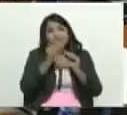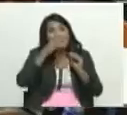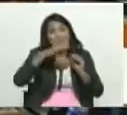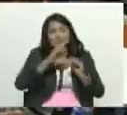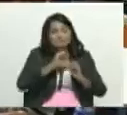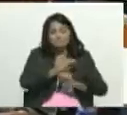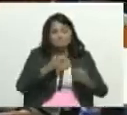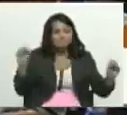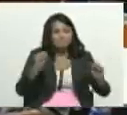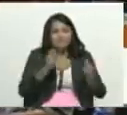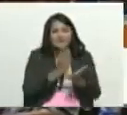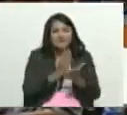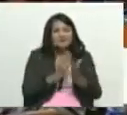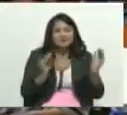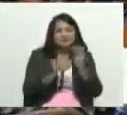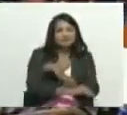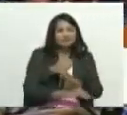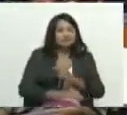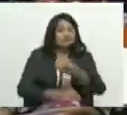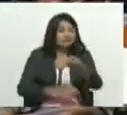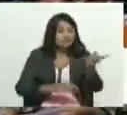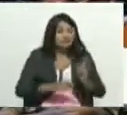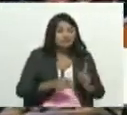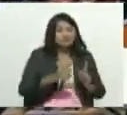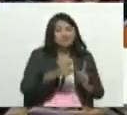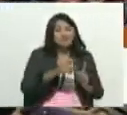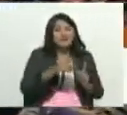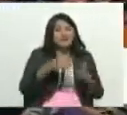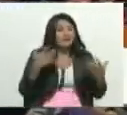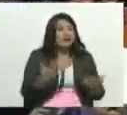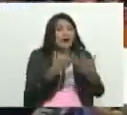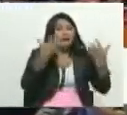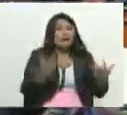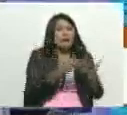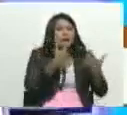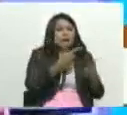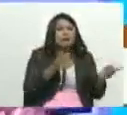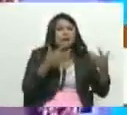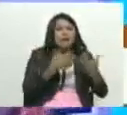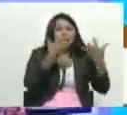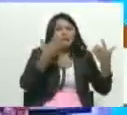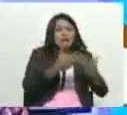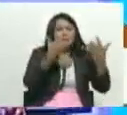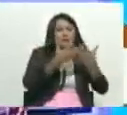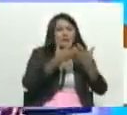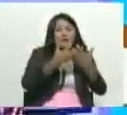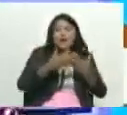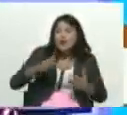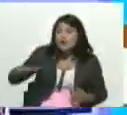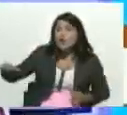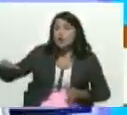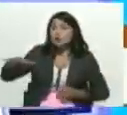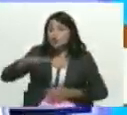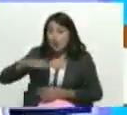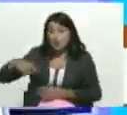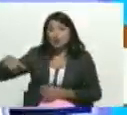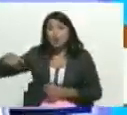y siempre hablan sobre la guerra en diferentes tipos de guerra lo que nosotros denominamos la cobertura